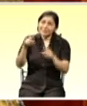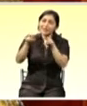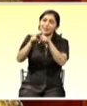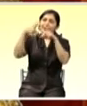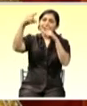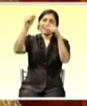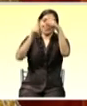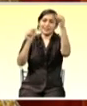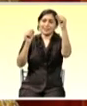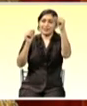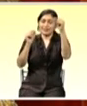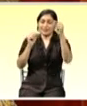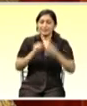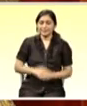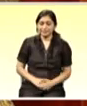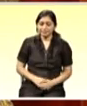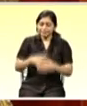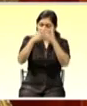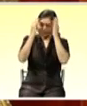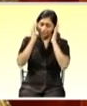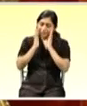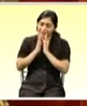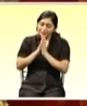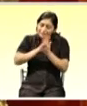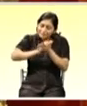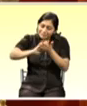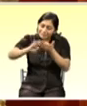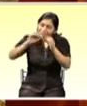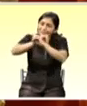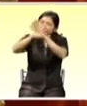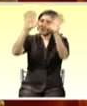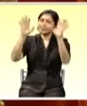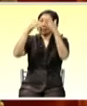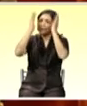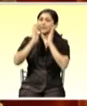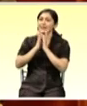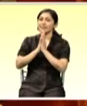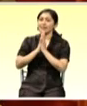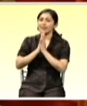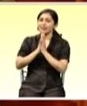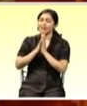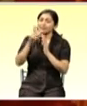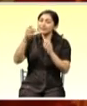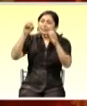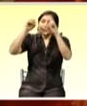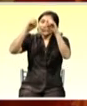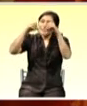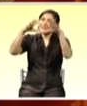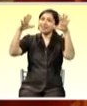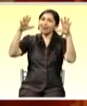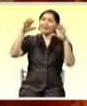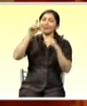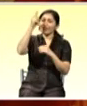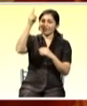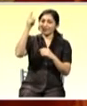Purísima Virgen del Milagro, María, Madre admirable, Milagro de la Gracia, el